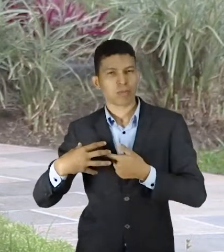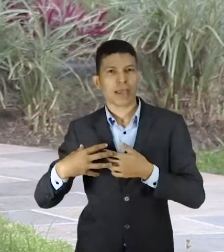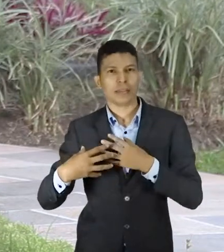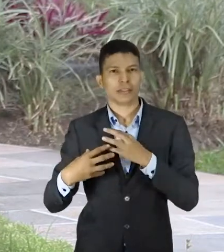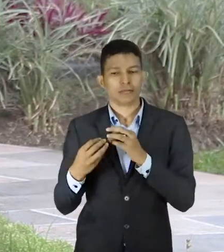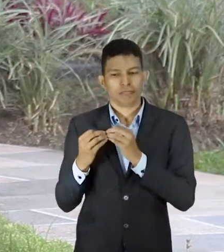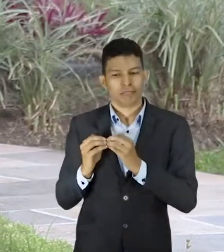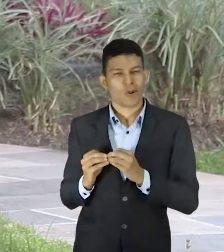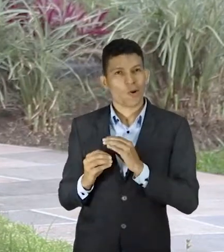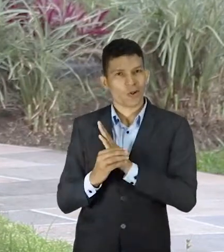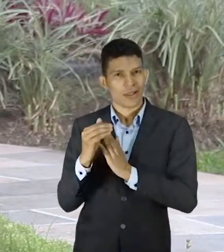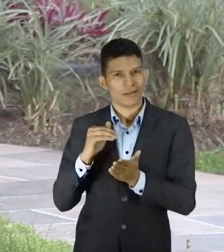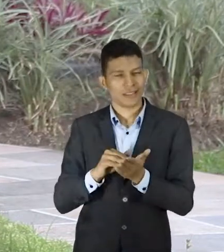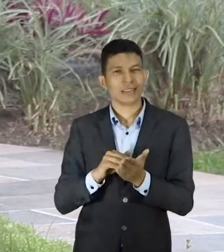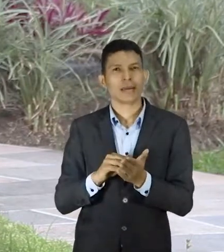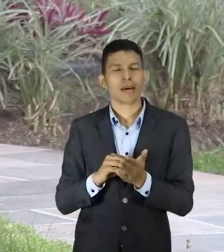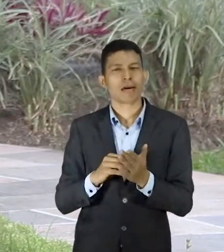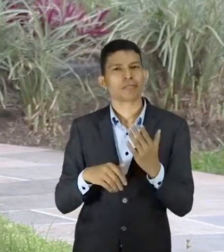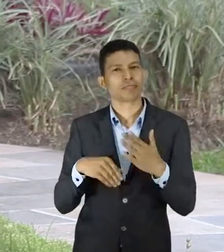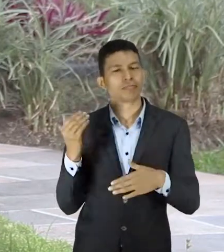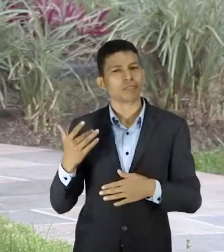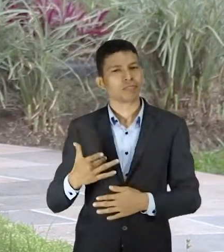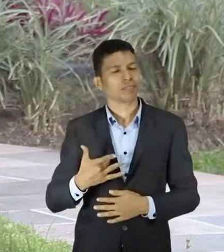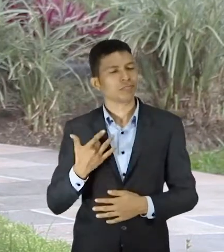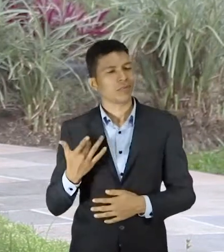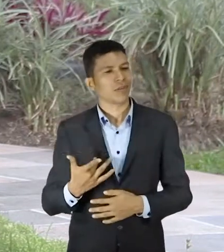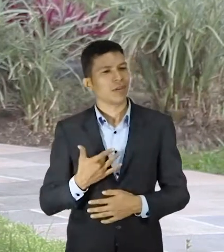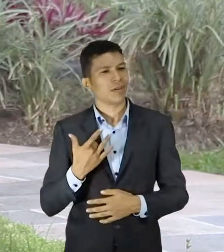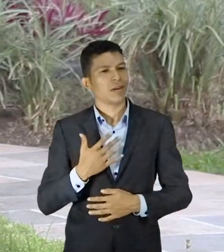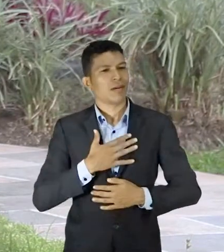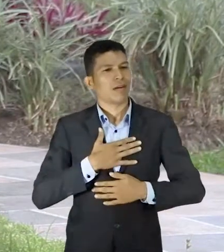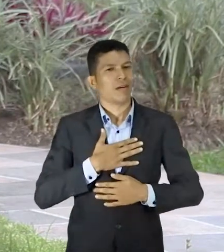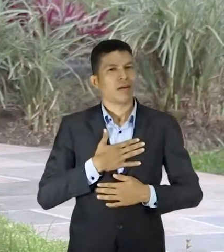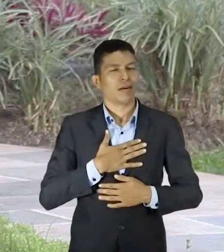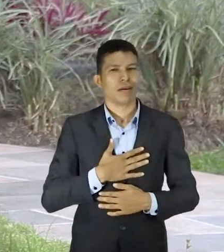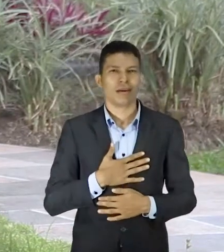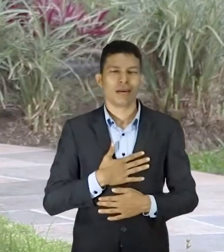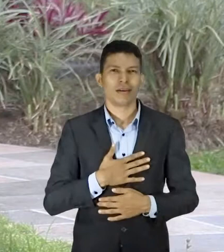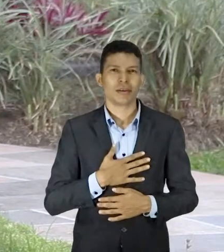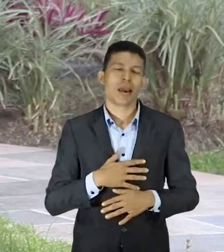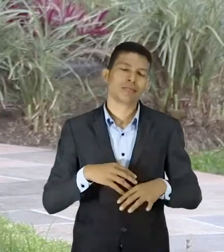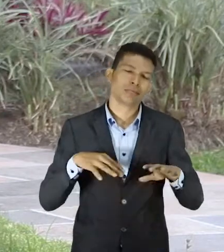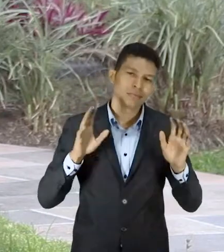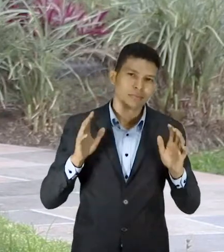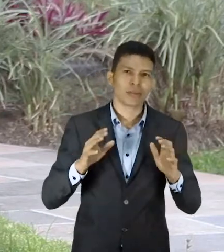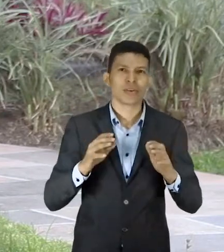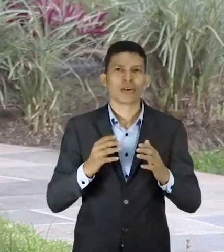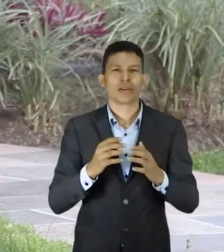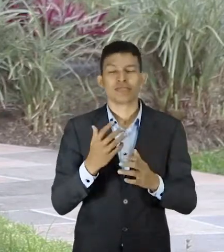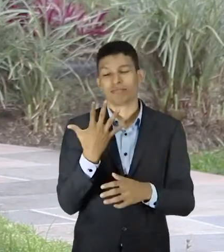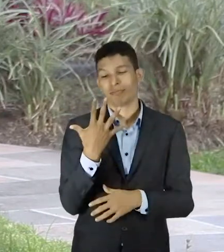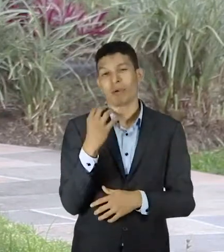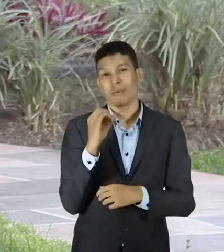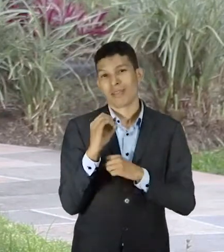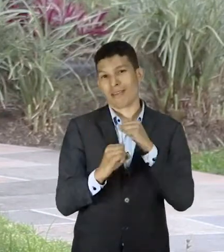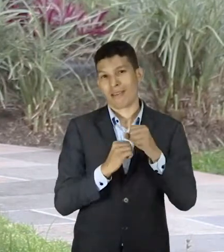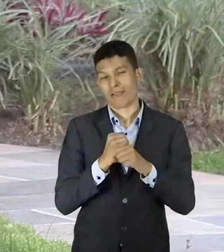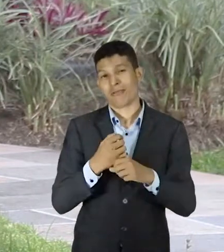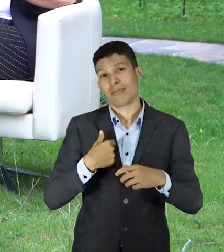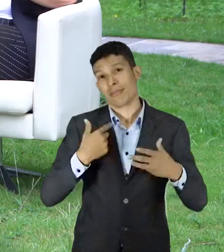empresa, pero tengo toda la ilusión del mundo por reinventarme